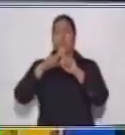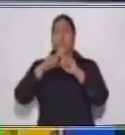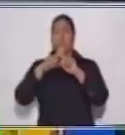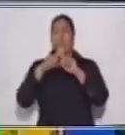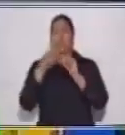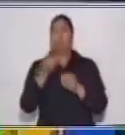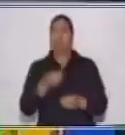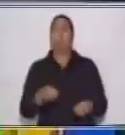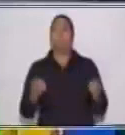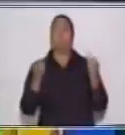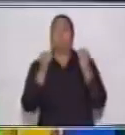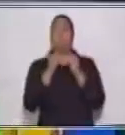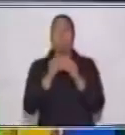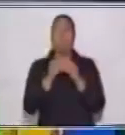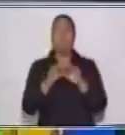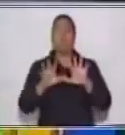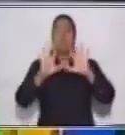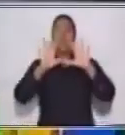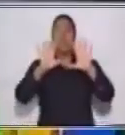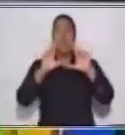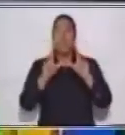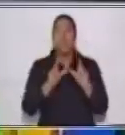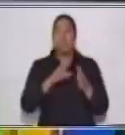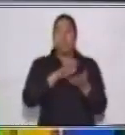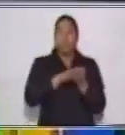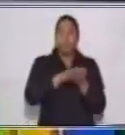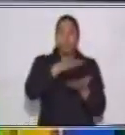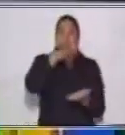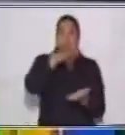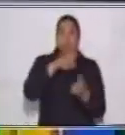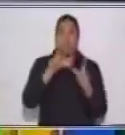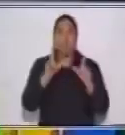10 cubitos, y de este lado de la balanza tenemos